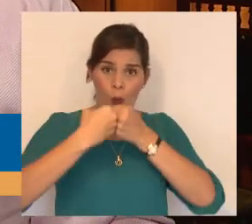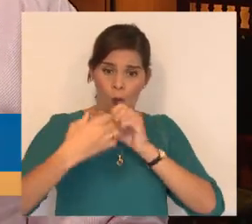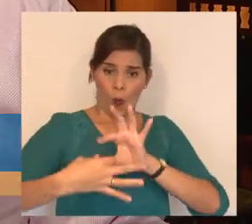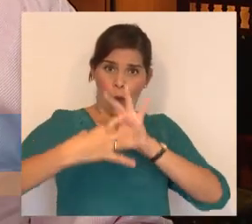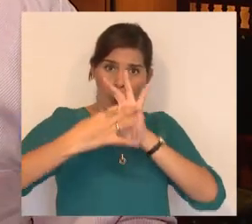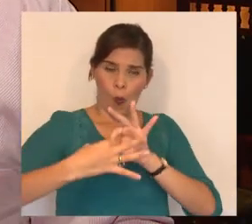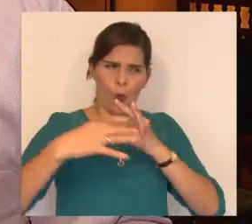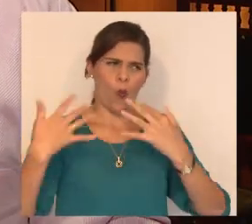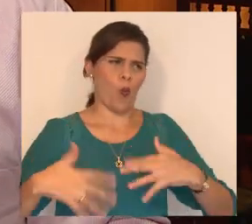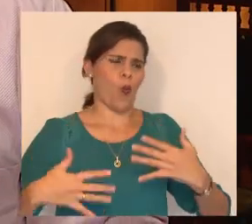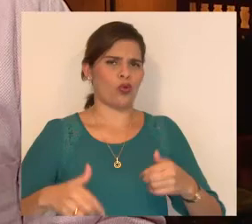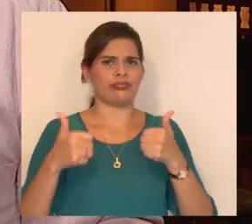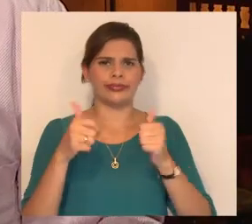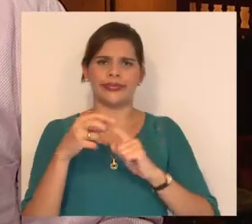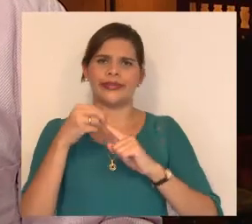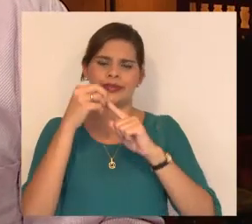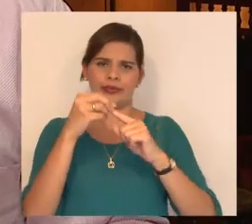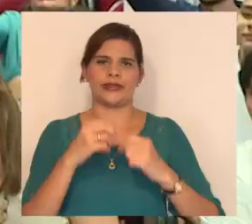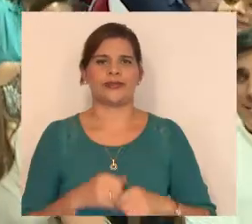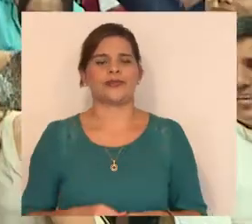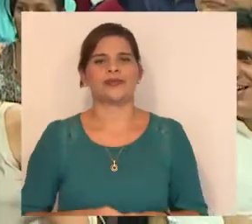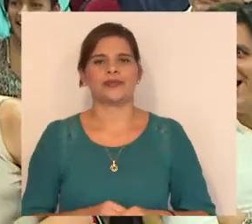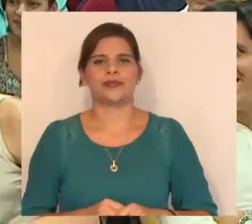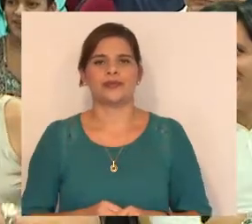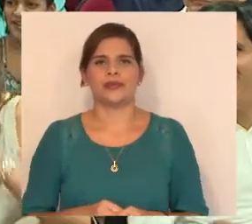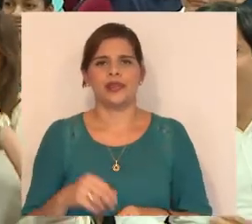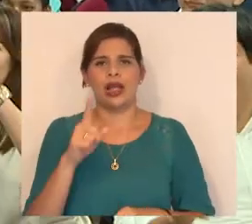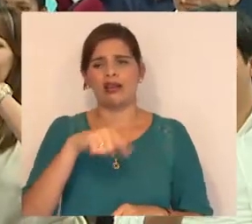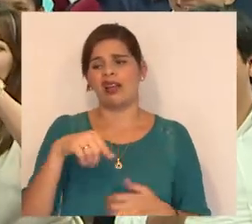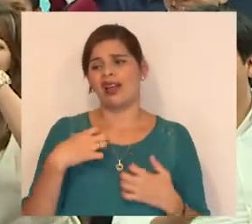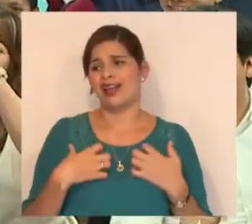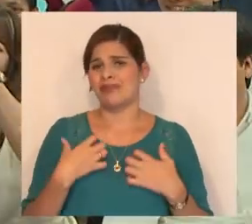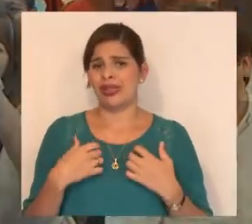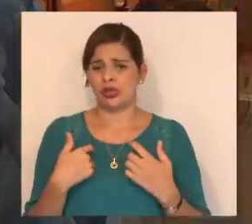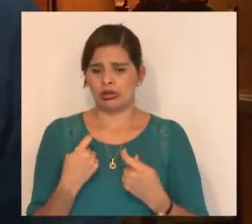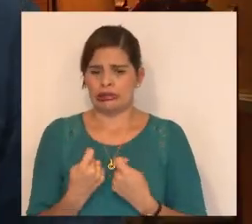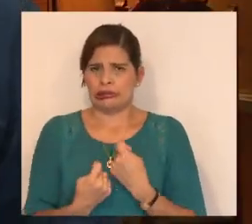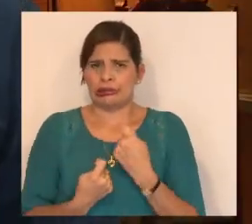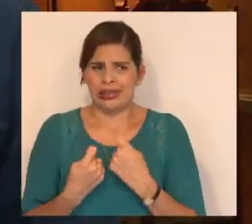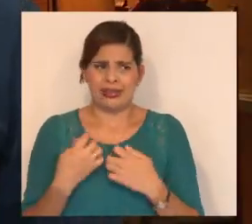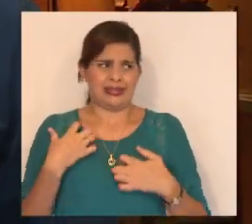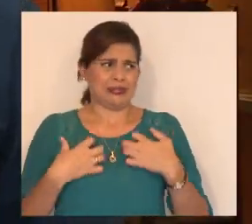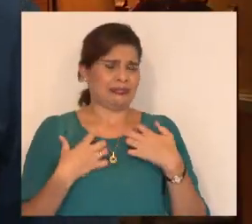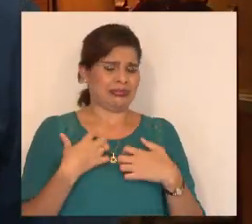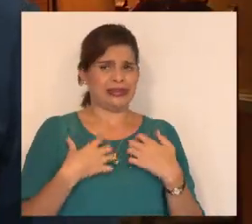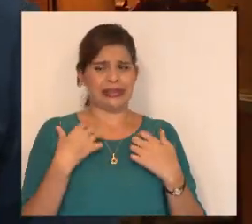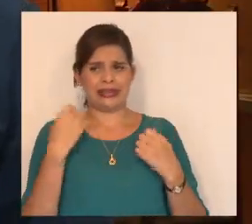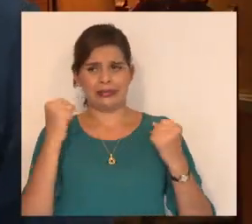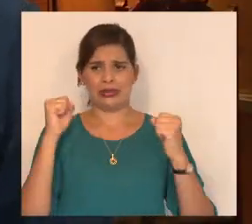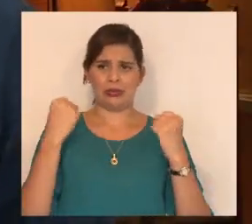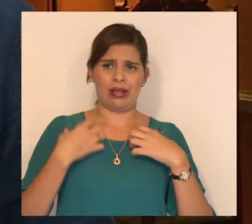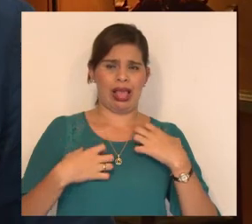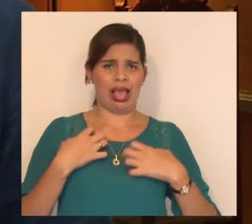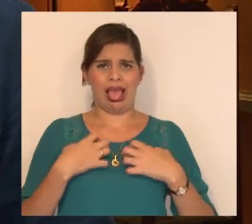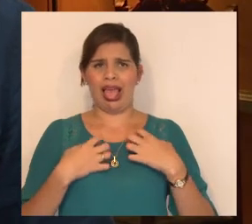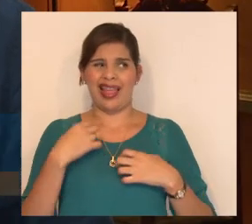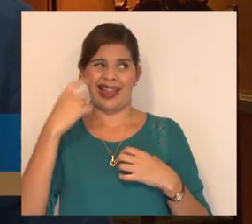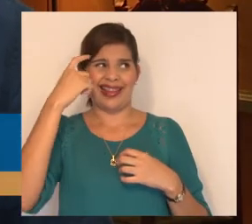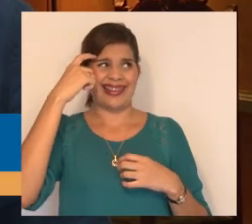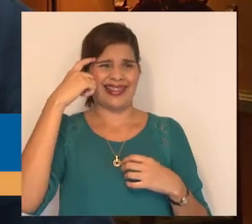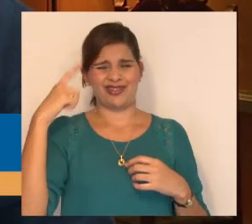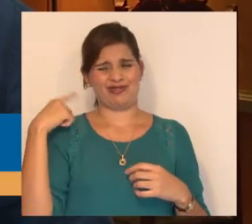con esta corporación es un paso muy importante para la institución, ¿no? Muchachos, miren, no le tengan miedo a arriesgarse para conseguir las cosas que